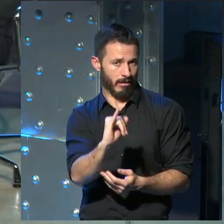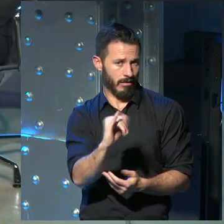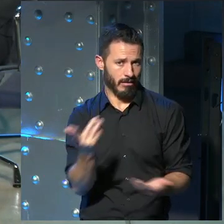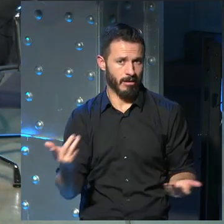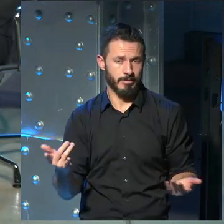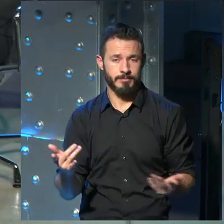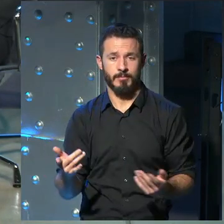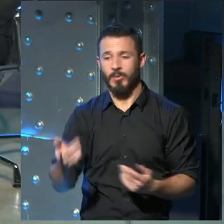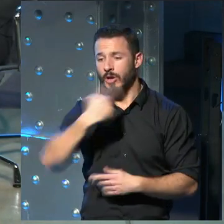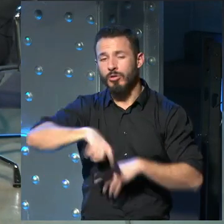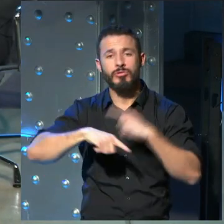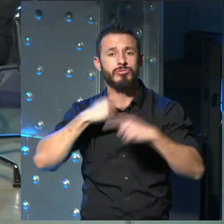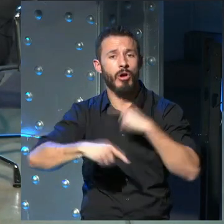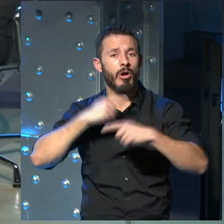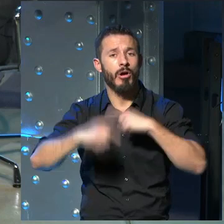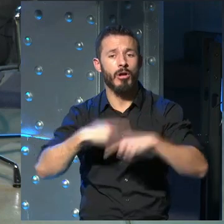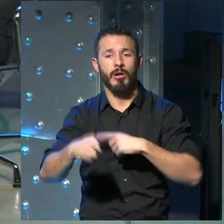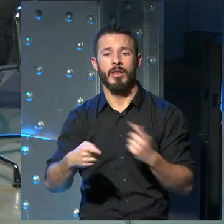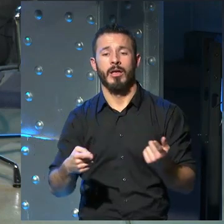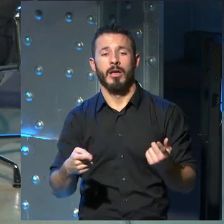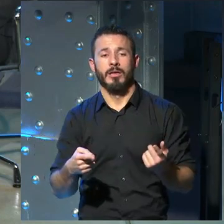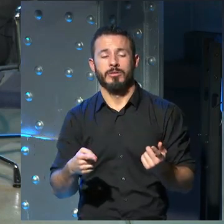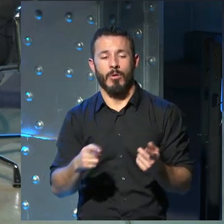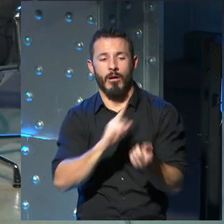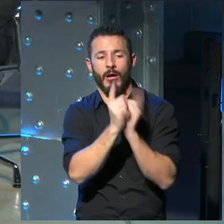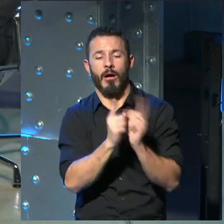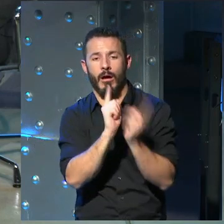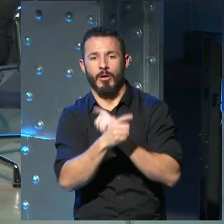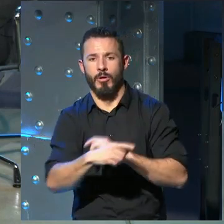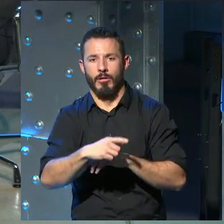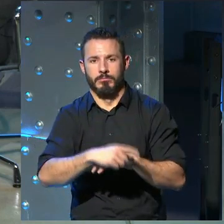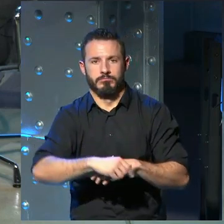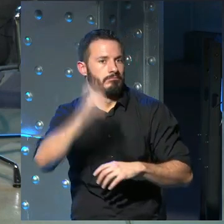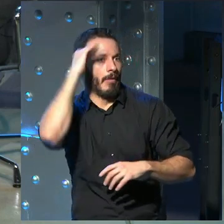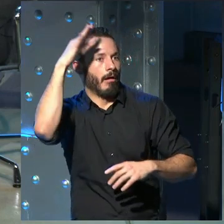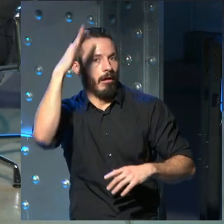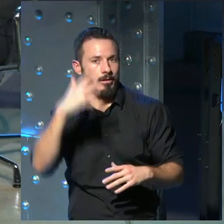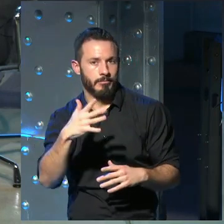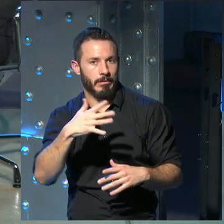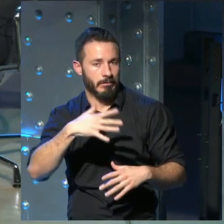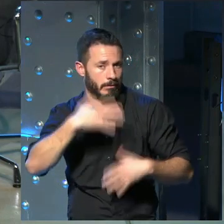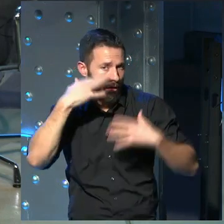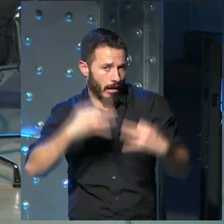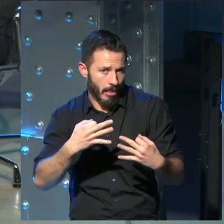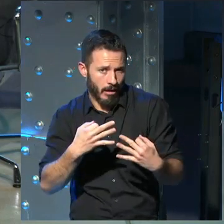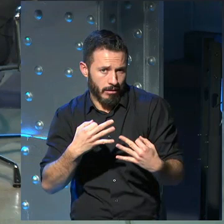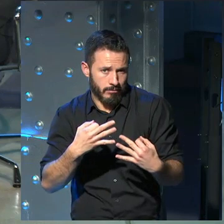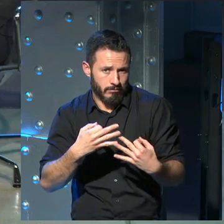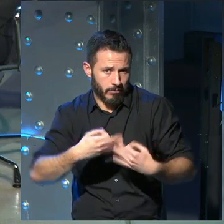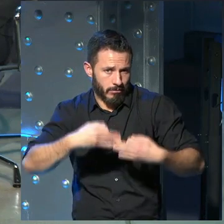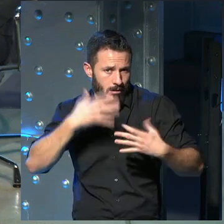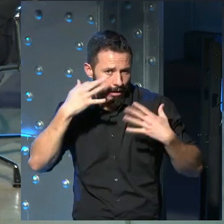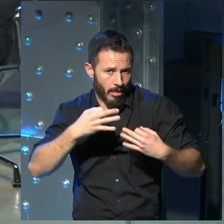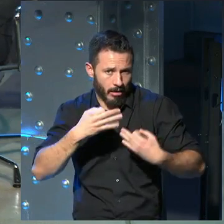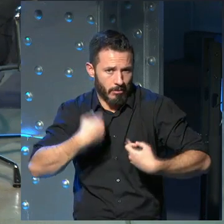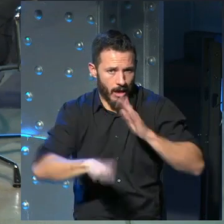nosotros todos los días nos parecerá un cambio de ciencia ficción, pero es una realidad que ha venido ya para quedarse,